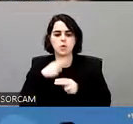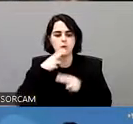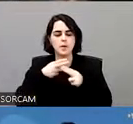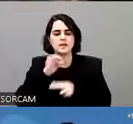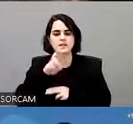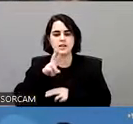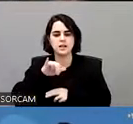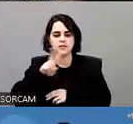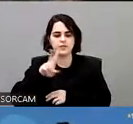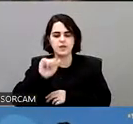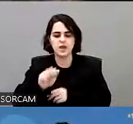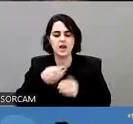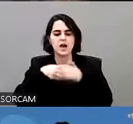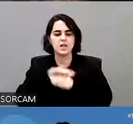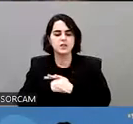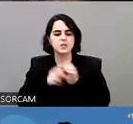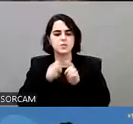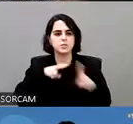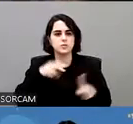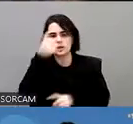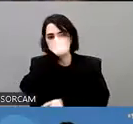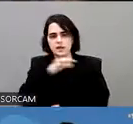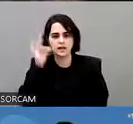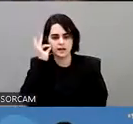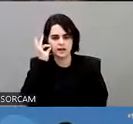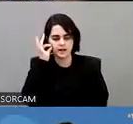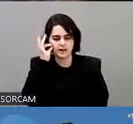y os voy a hablar sobre la accesibilidad con perspectiva de género.